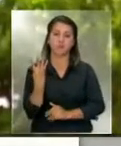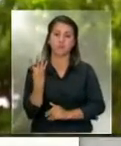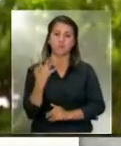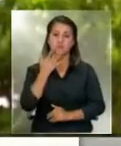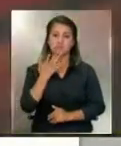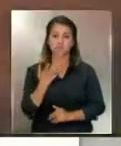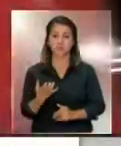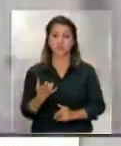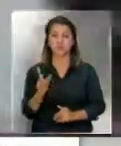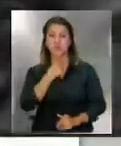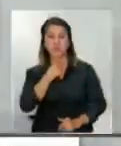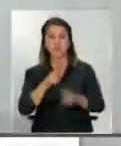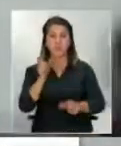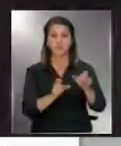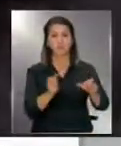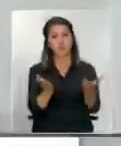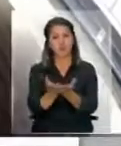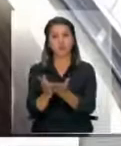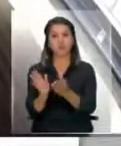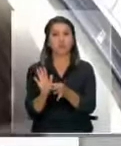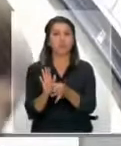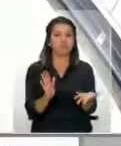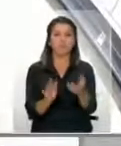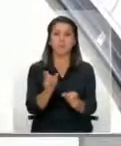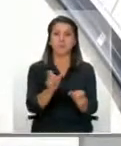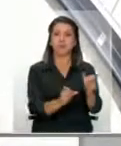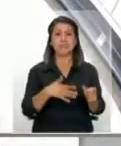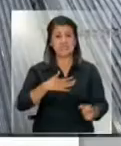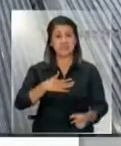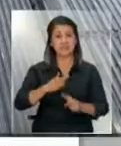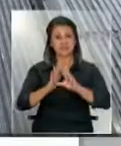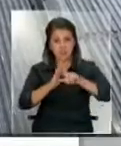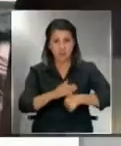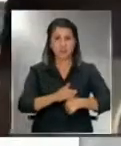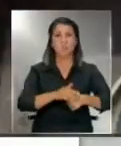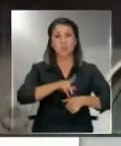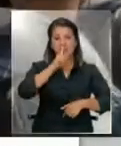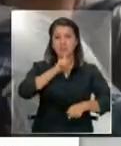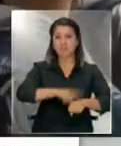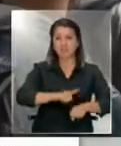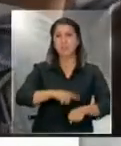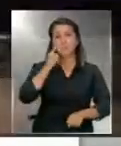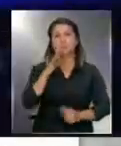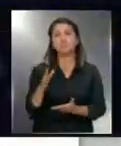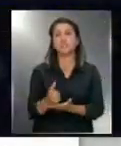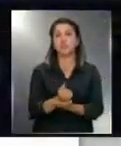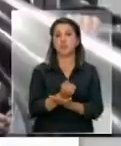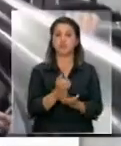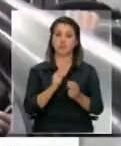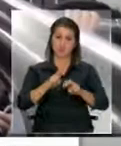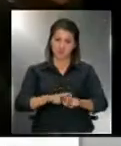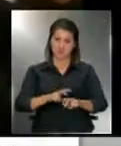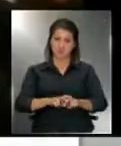percepción de los usuarios. El estudio también señala que la gente está dispuesta a demorarse más en un viaje si es que logra hacerlo sentado.